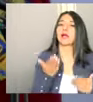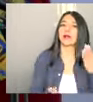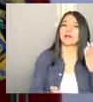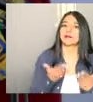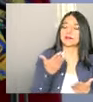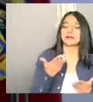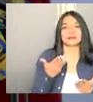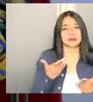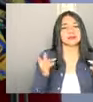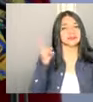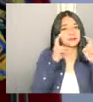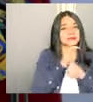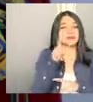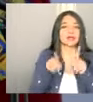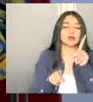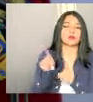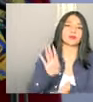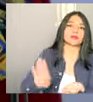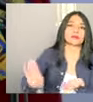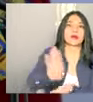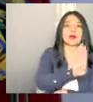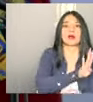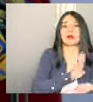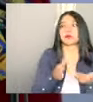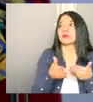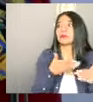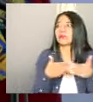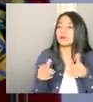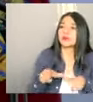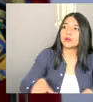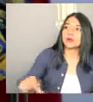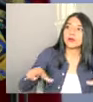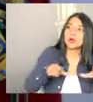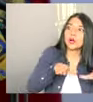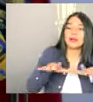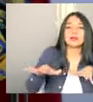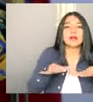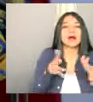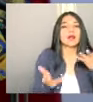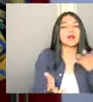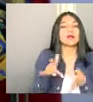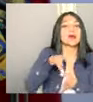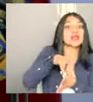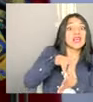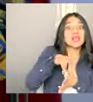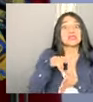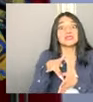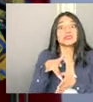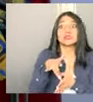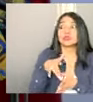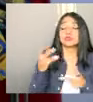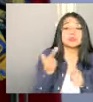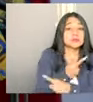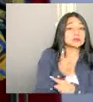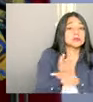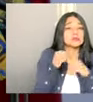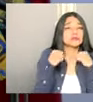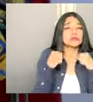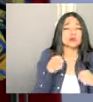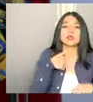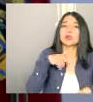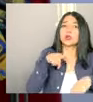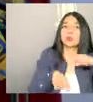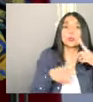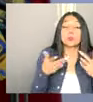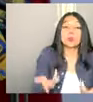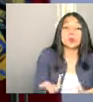vamos a encontrar con barrios que, sin importar los años que estén en zona de riesgo inminente, donde ya no hay capacidad de